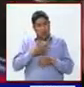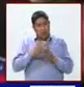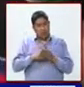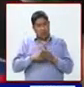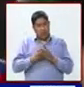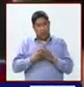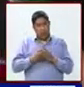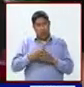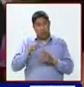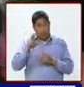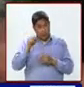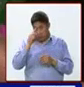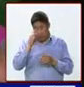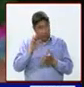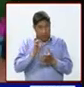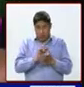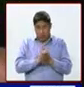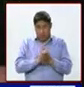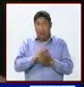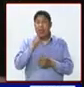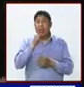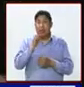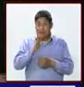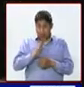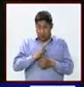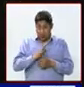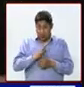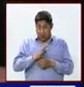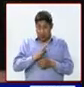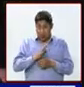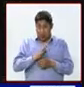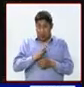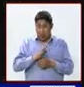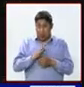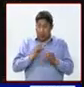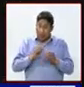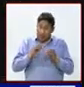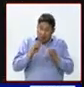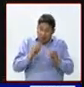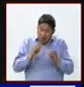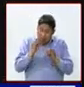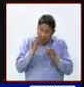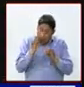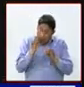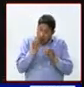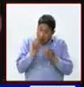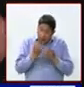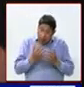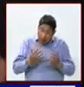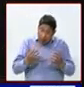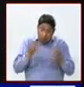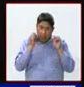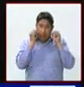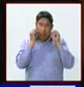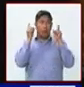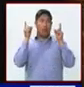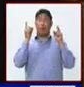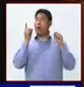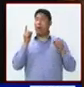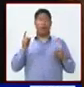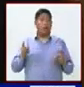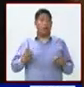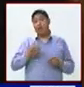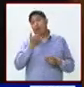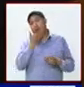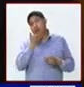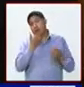aunque ustedes no lo crean, la señora en un momento estaba siendo velada y despertó porque,